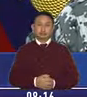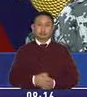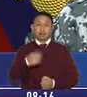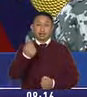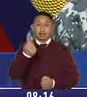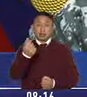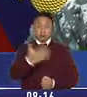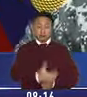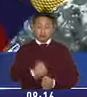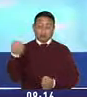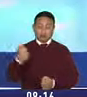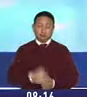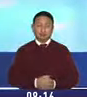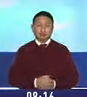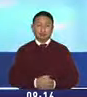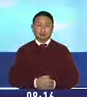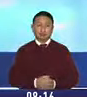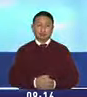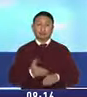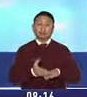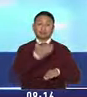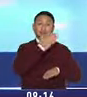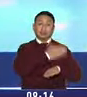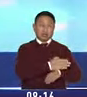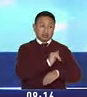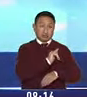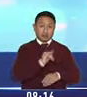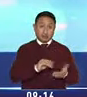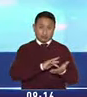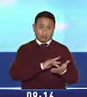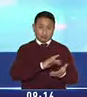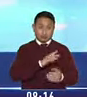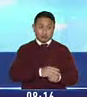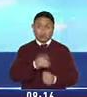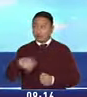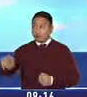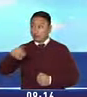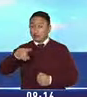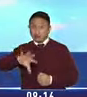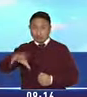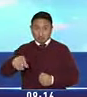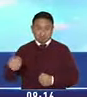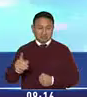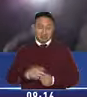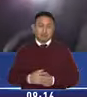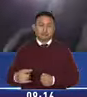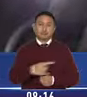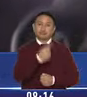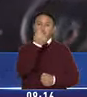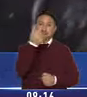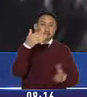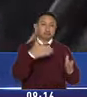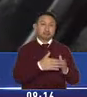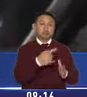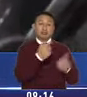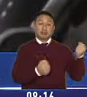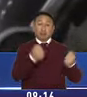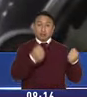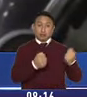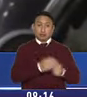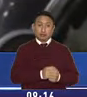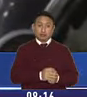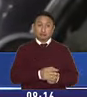sacan la parte de la caja fuerte. Como en los anteriores eventos de la farmacia, no se llevaron una pastilla. La policía confirmó que el vehículo que aparece en el